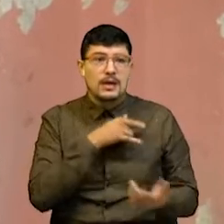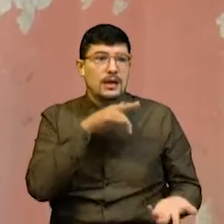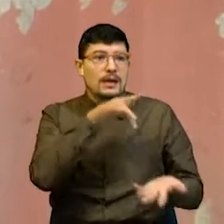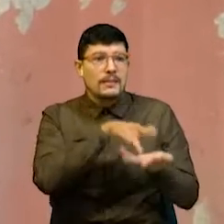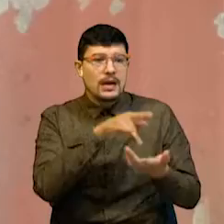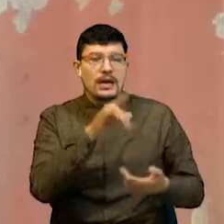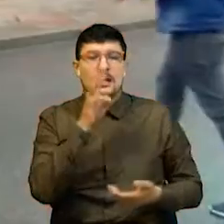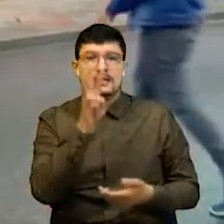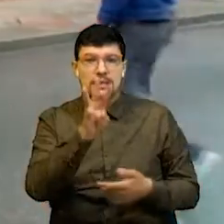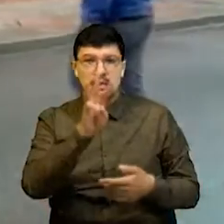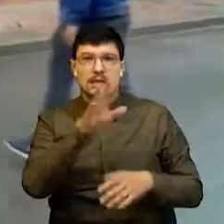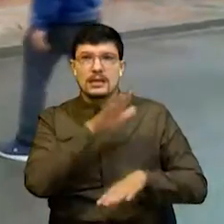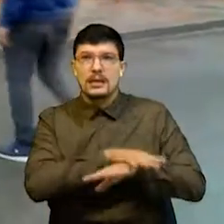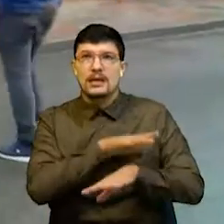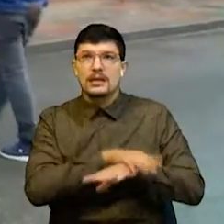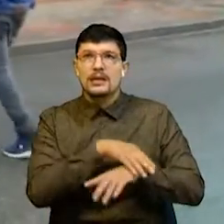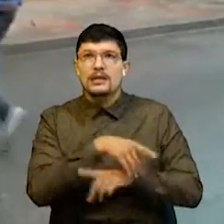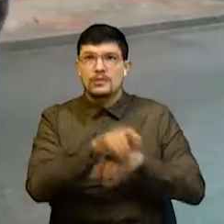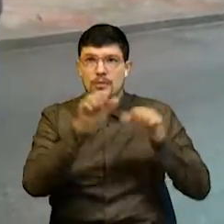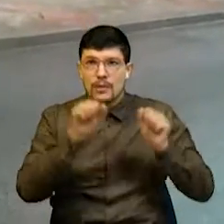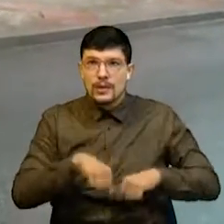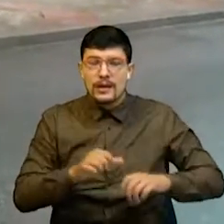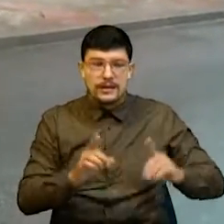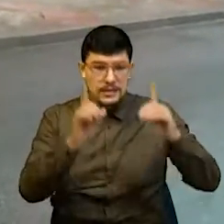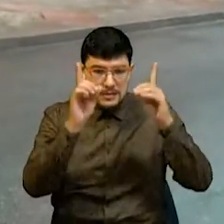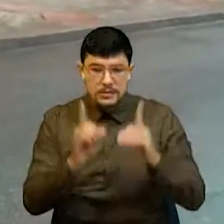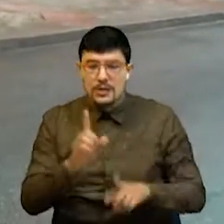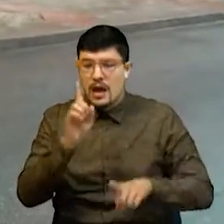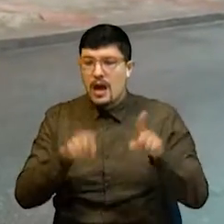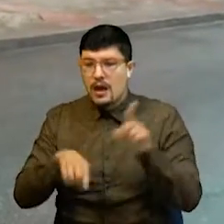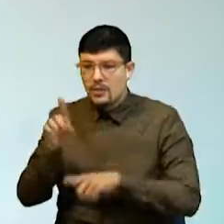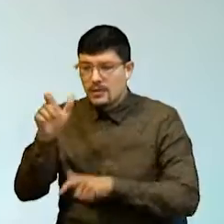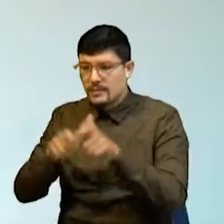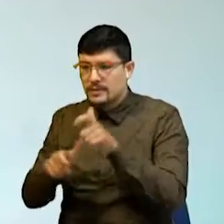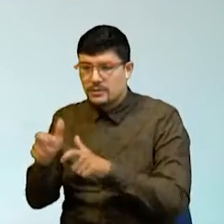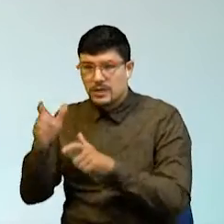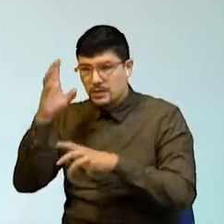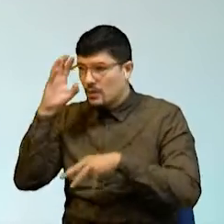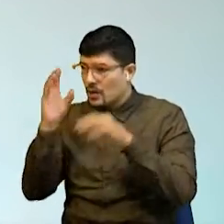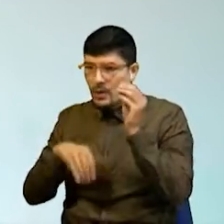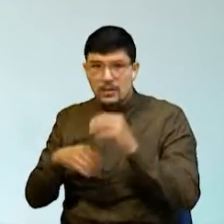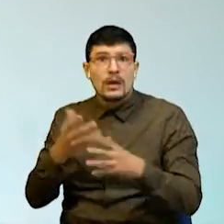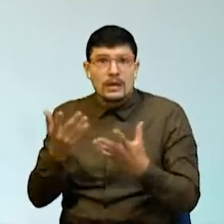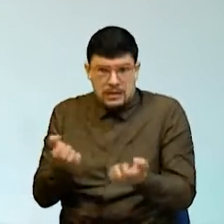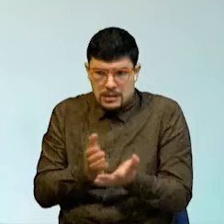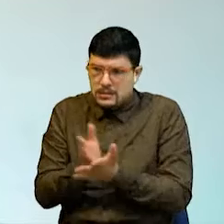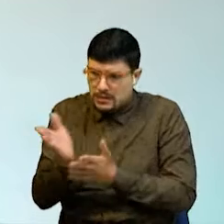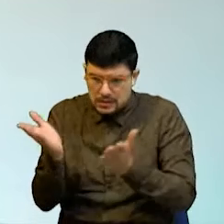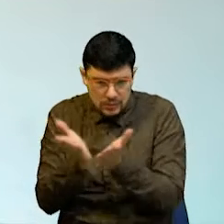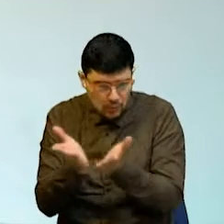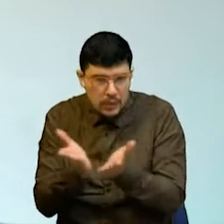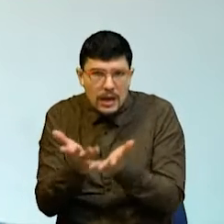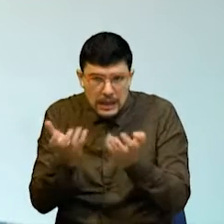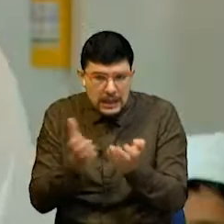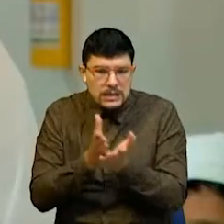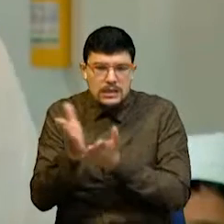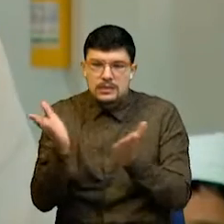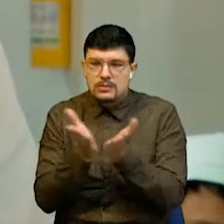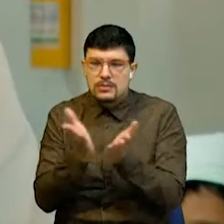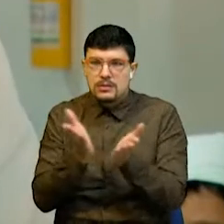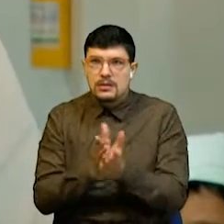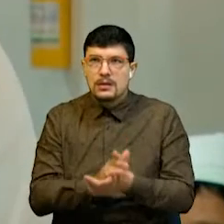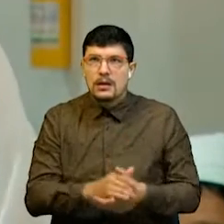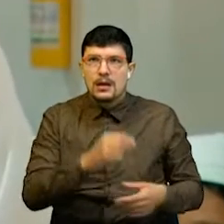tarde para tomar la decisión. Algunos están en desacuerdo porque quieren seguir con las clases. Pocos